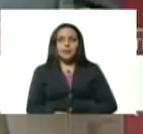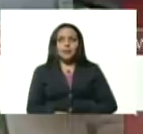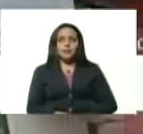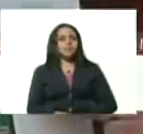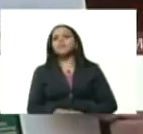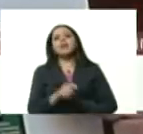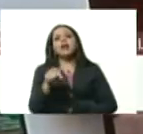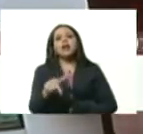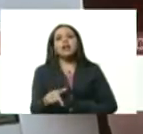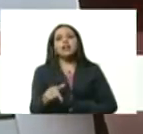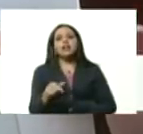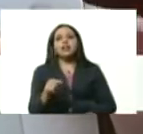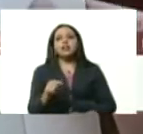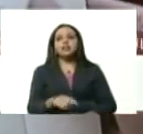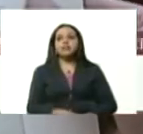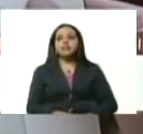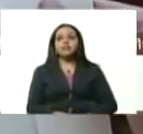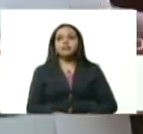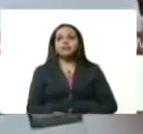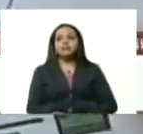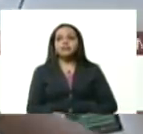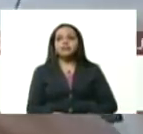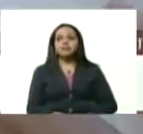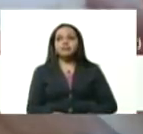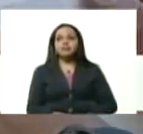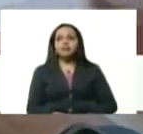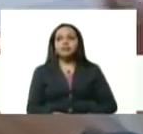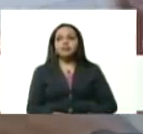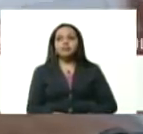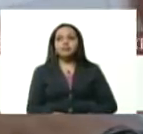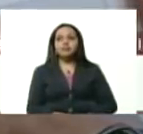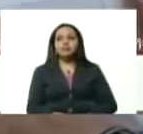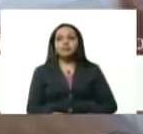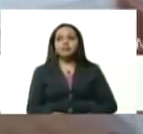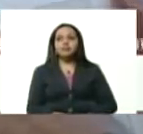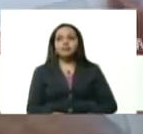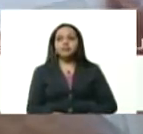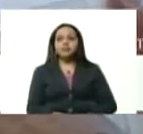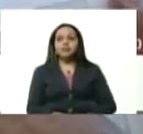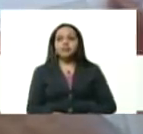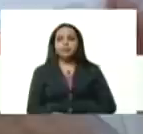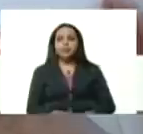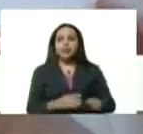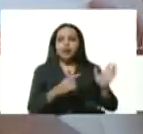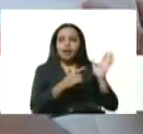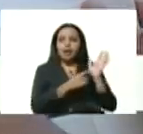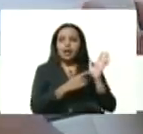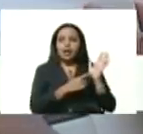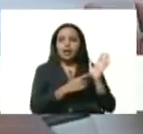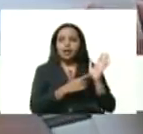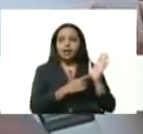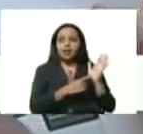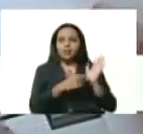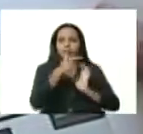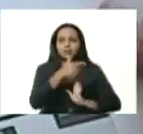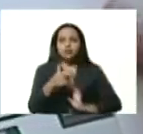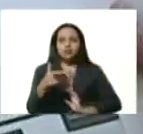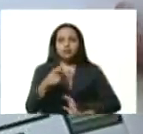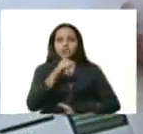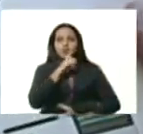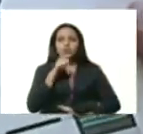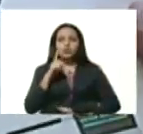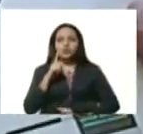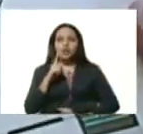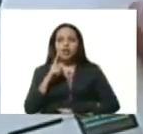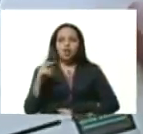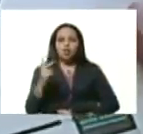el ampograma. Aquí aparece el llamado alias Doble Rueda. Aquí